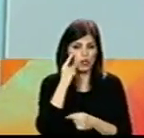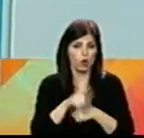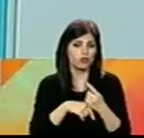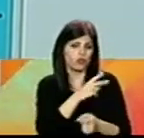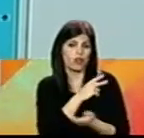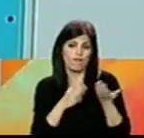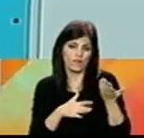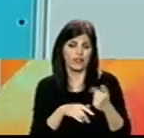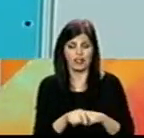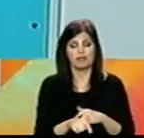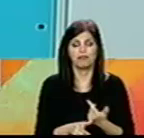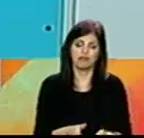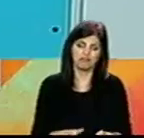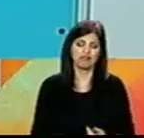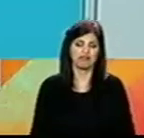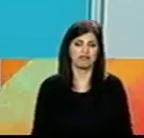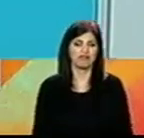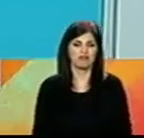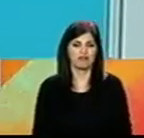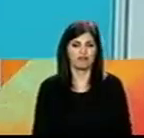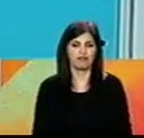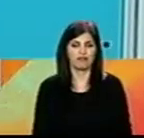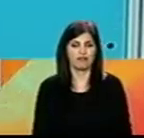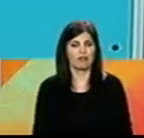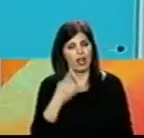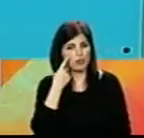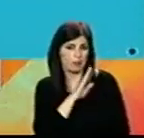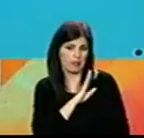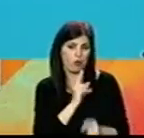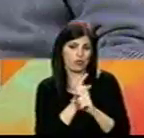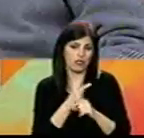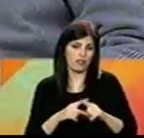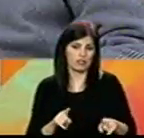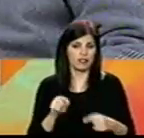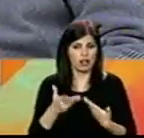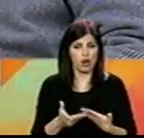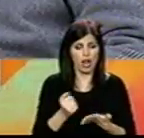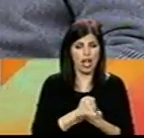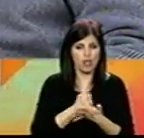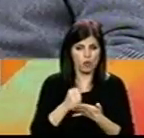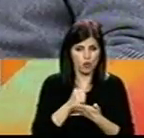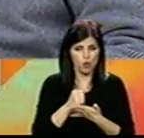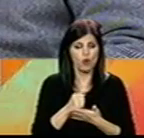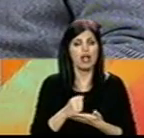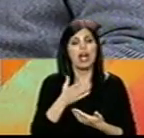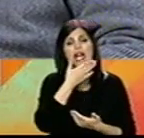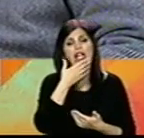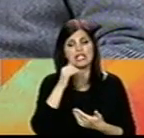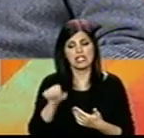é para darem mais valor ao chefe. Experimentarem outra coisa. Estamos com alho e azeite.